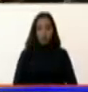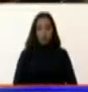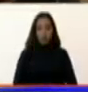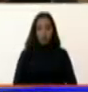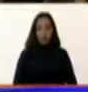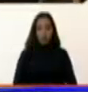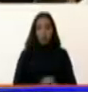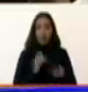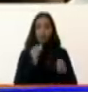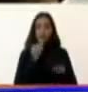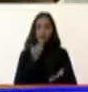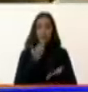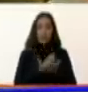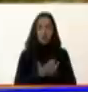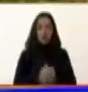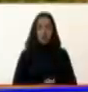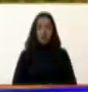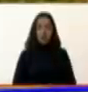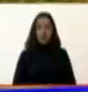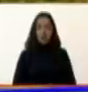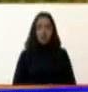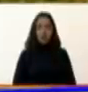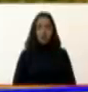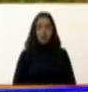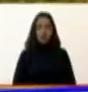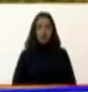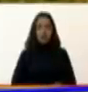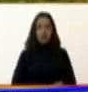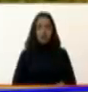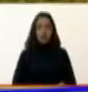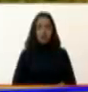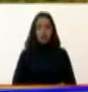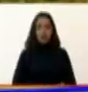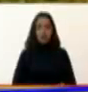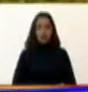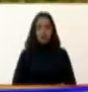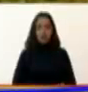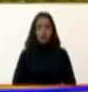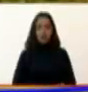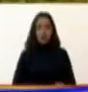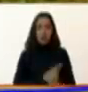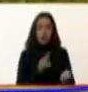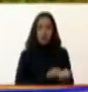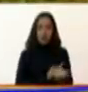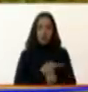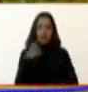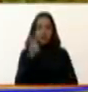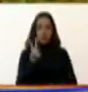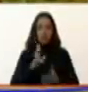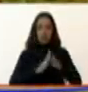Muchas gracias. Muchas gracias, hermanas y hermanos de Venezuela, de toda América Latina,